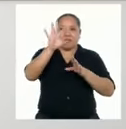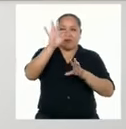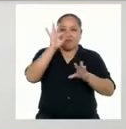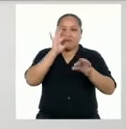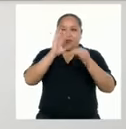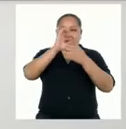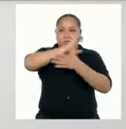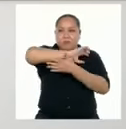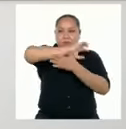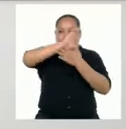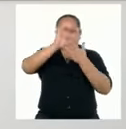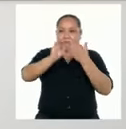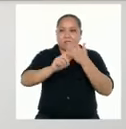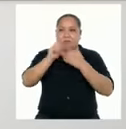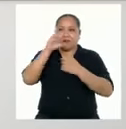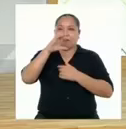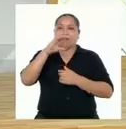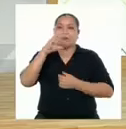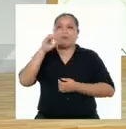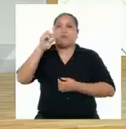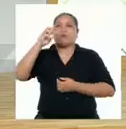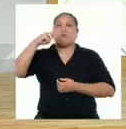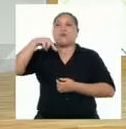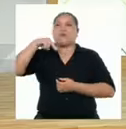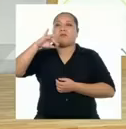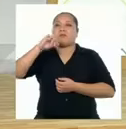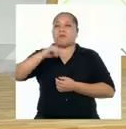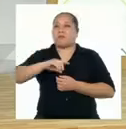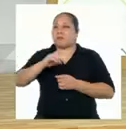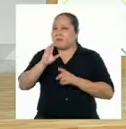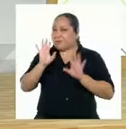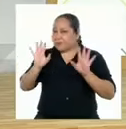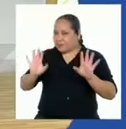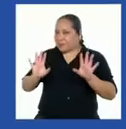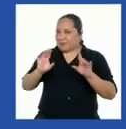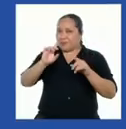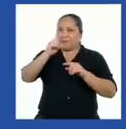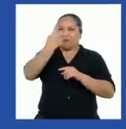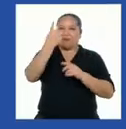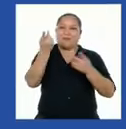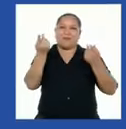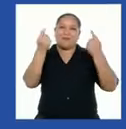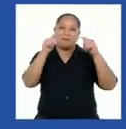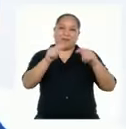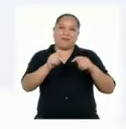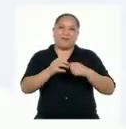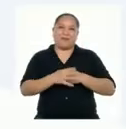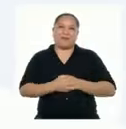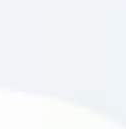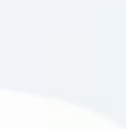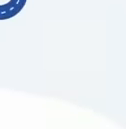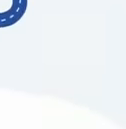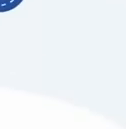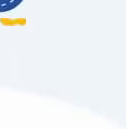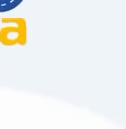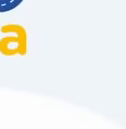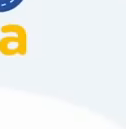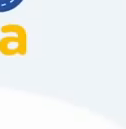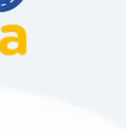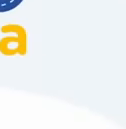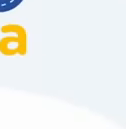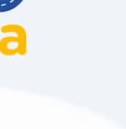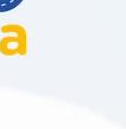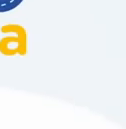las características de la crónica. Pero primero vamos a una pausa.